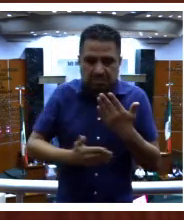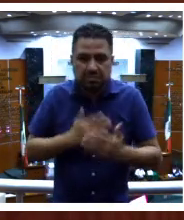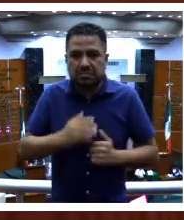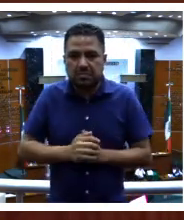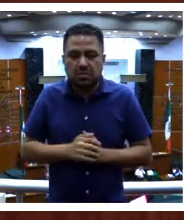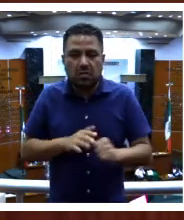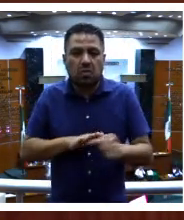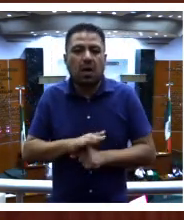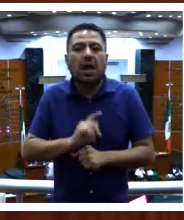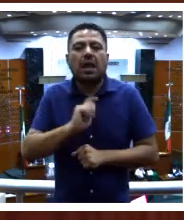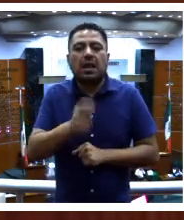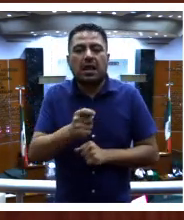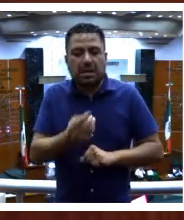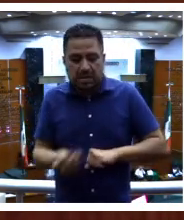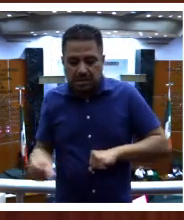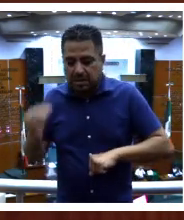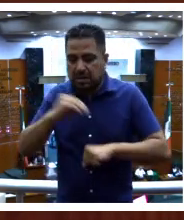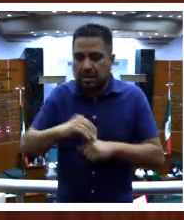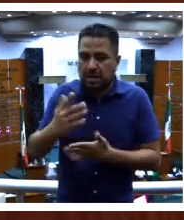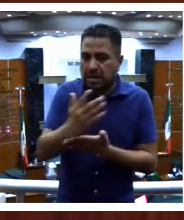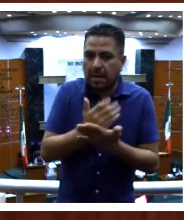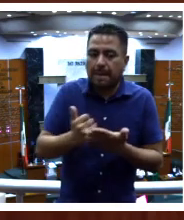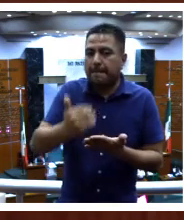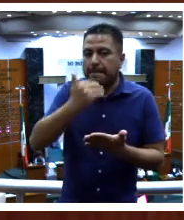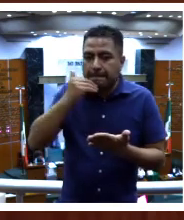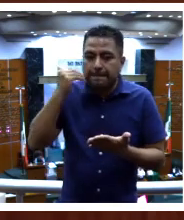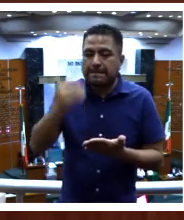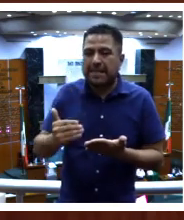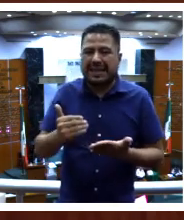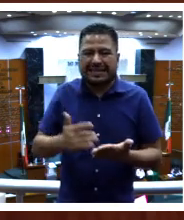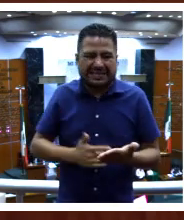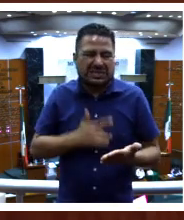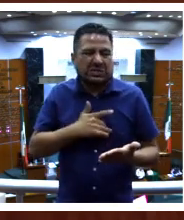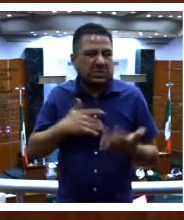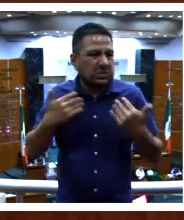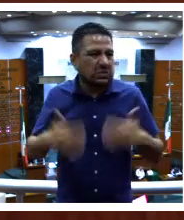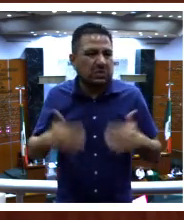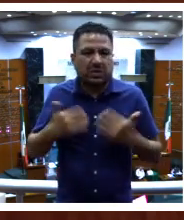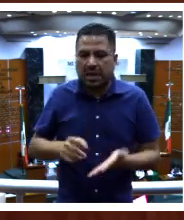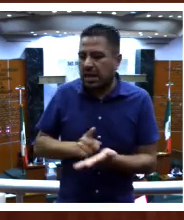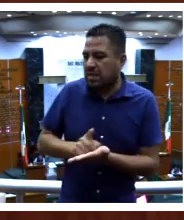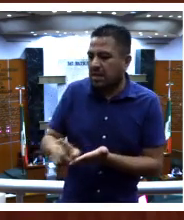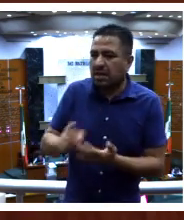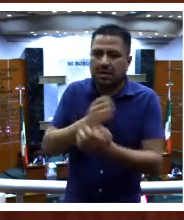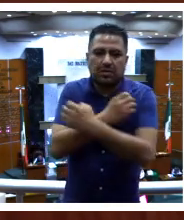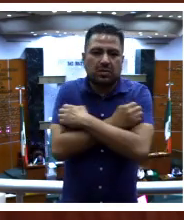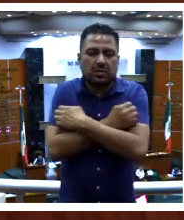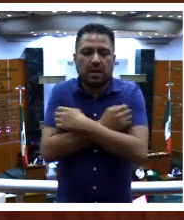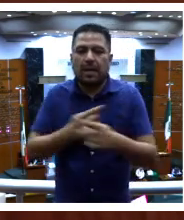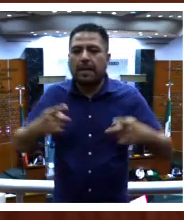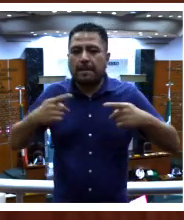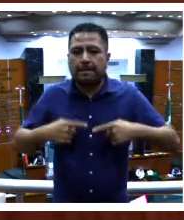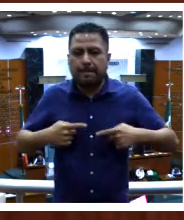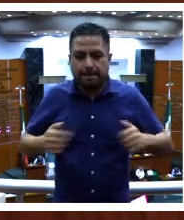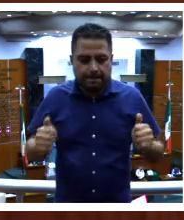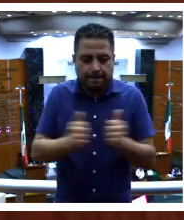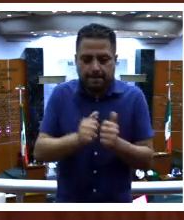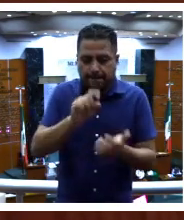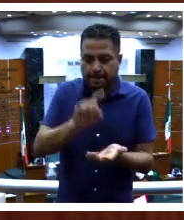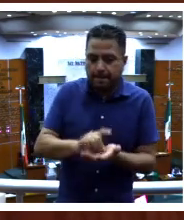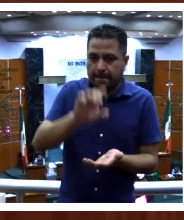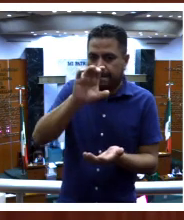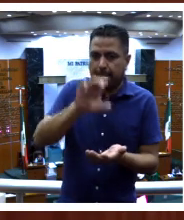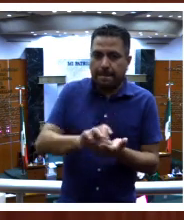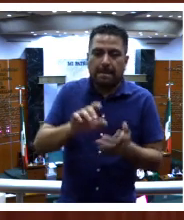¿qué estrategias se tomarán para garantizar la accesibilidad al derecho a la educación de las personas con